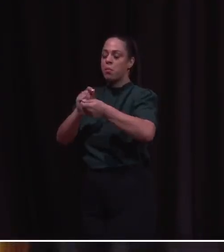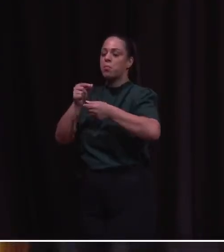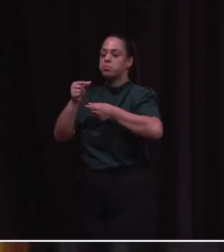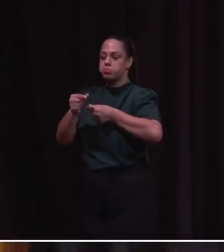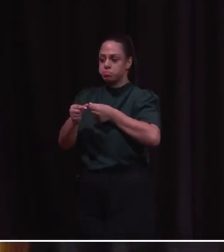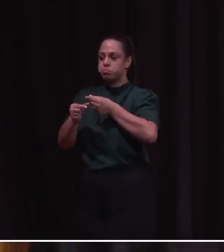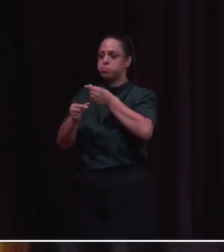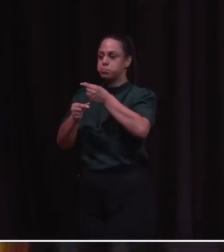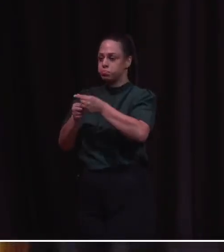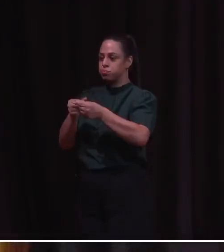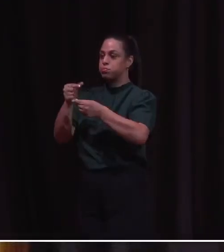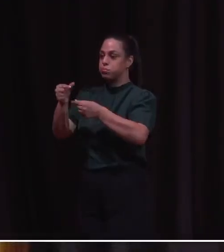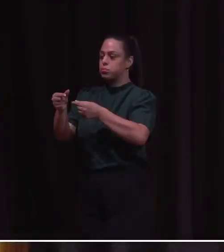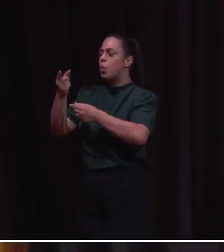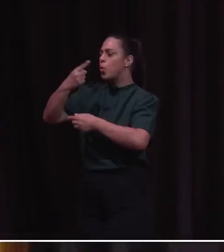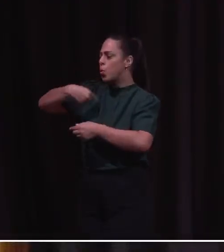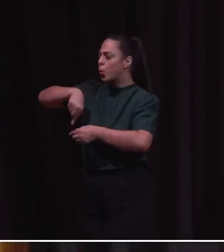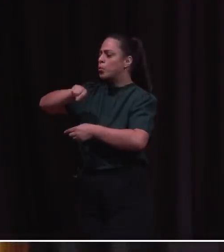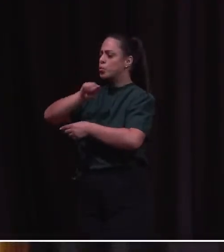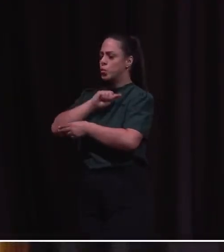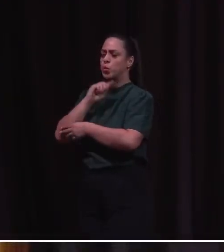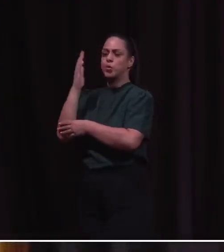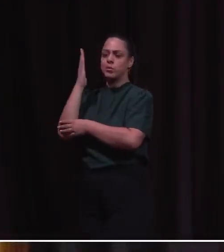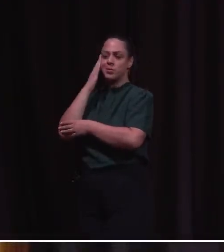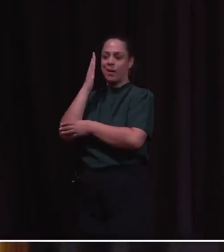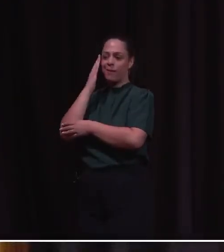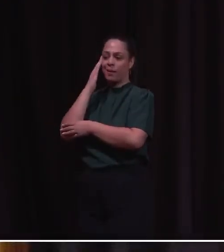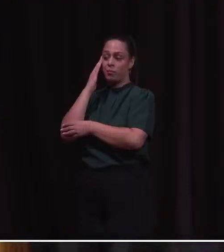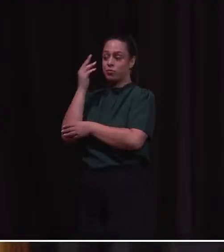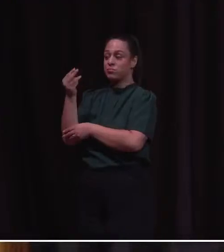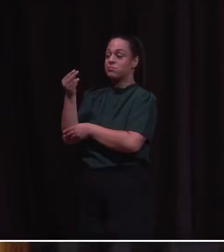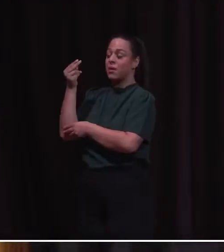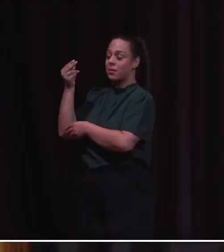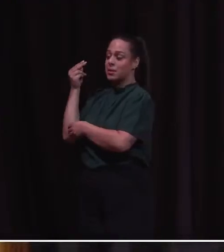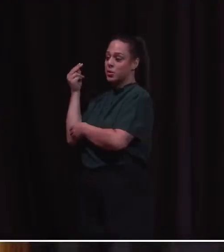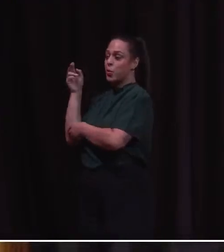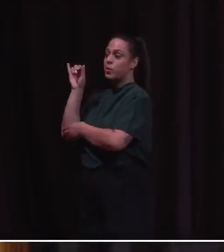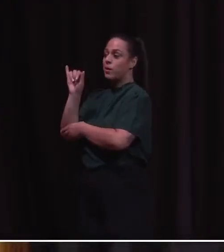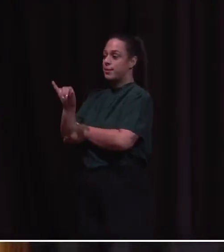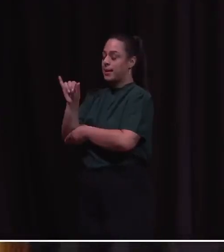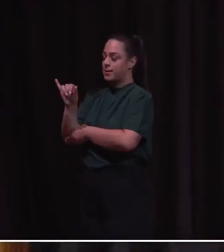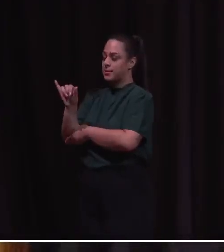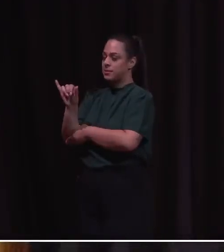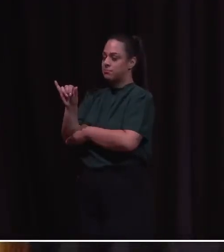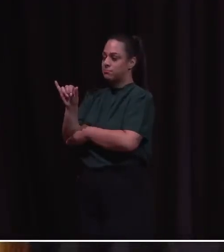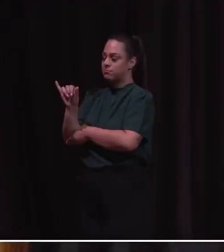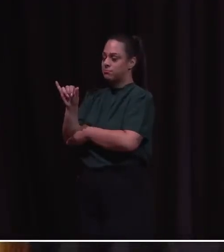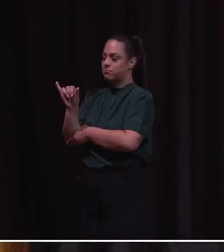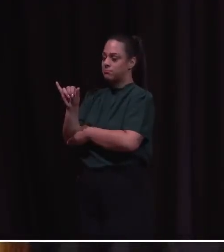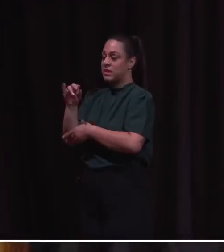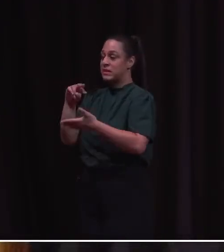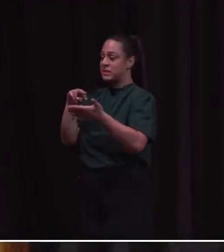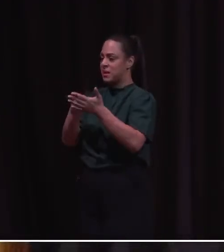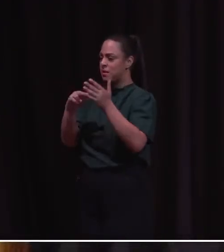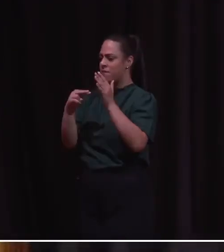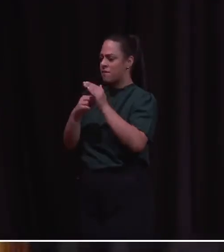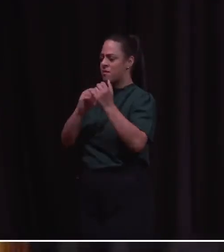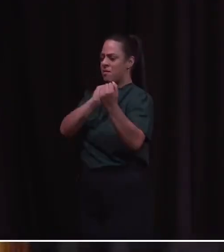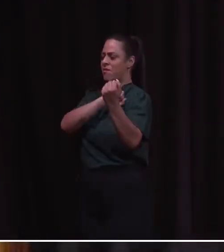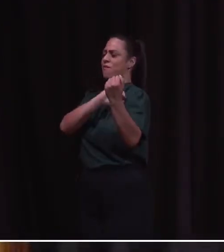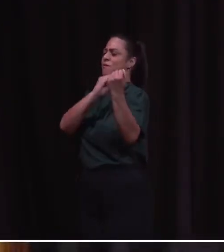ya sabemos, porque la historia da cuenta de ello, que la fuerza no resulta ser una buena estrategia.